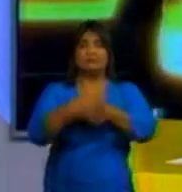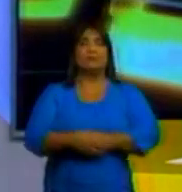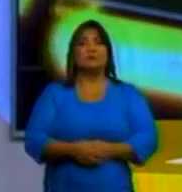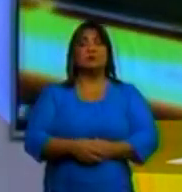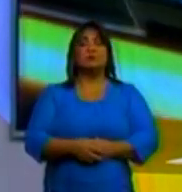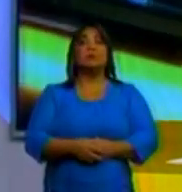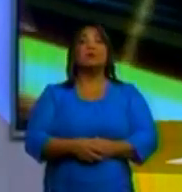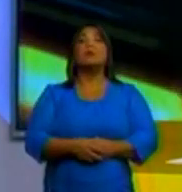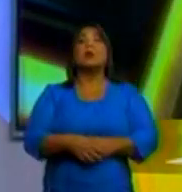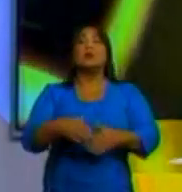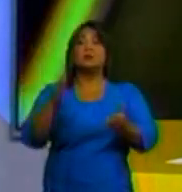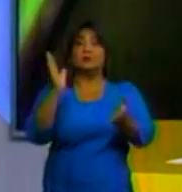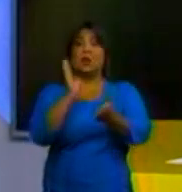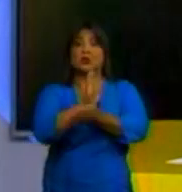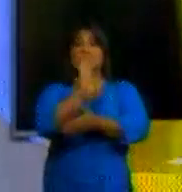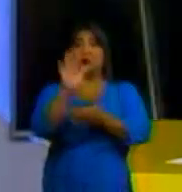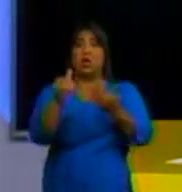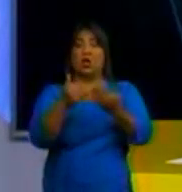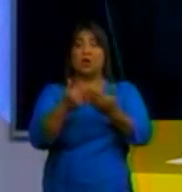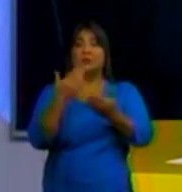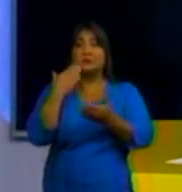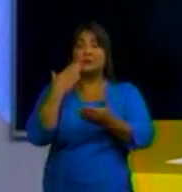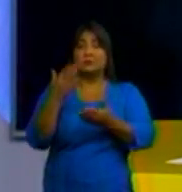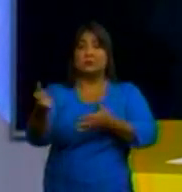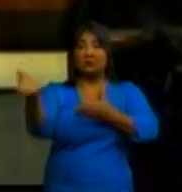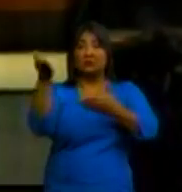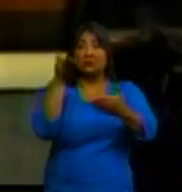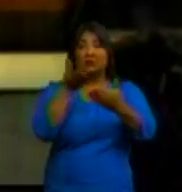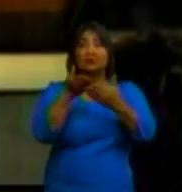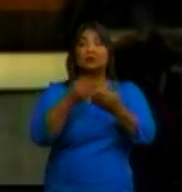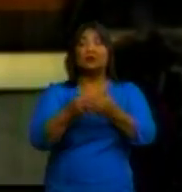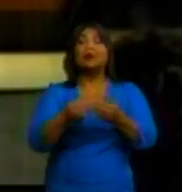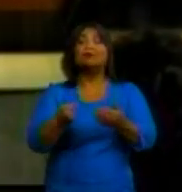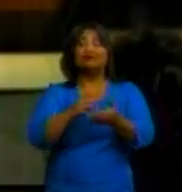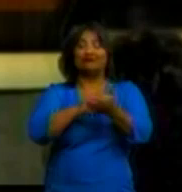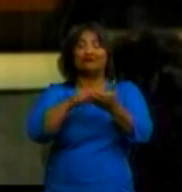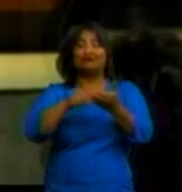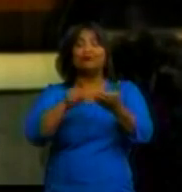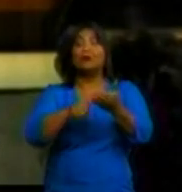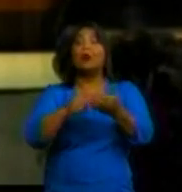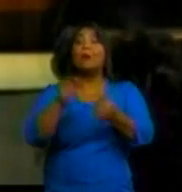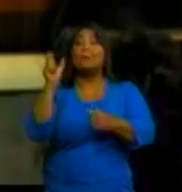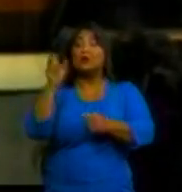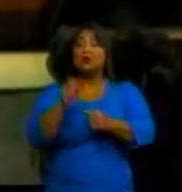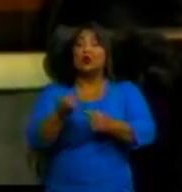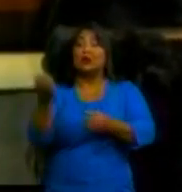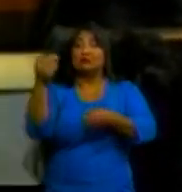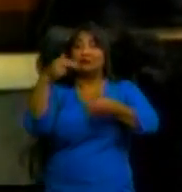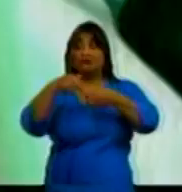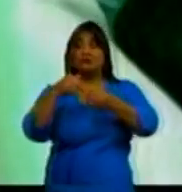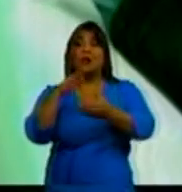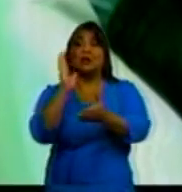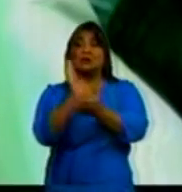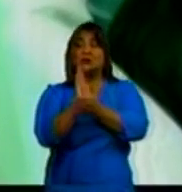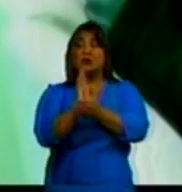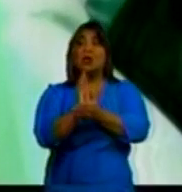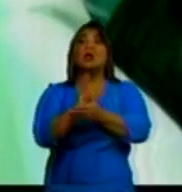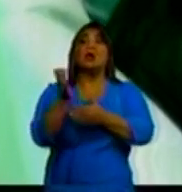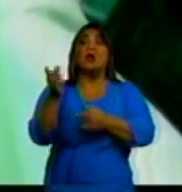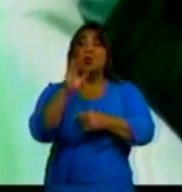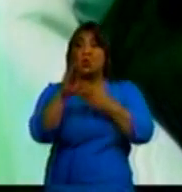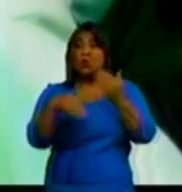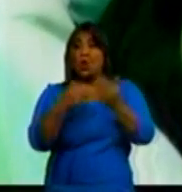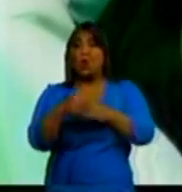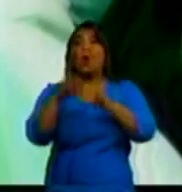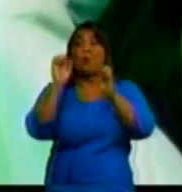Y el Instituto Ecuatoriano de Seguridad Social presentó su aplicación móvil mediante la cual afiliados, empleadores y pensionistas